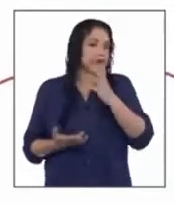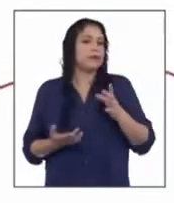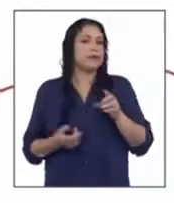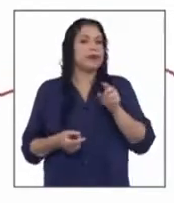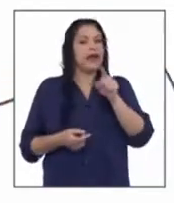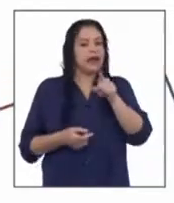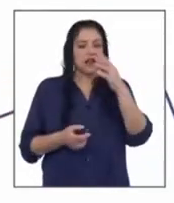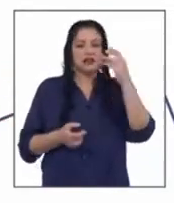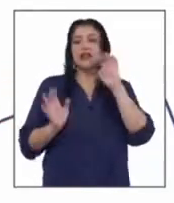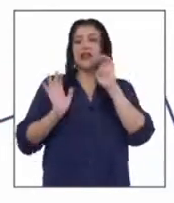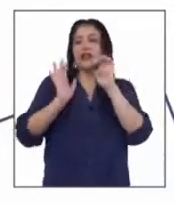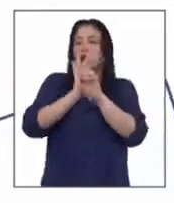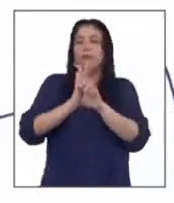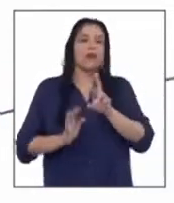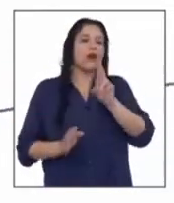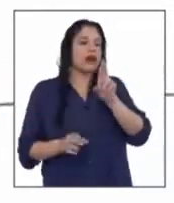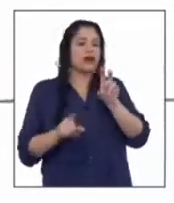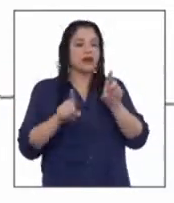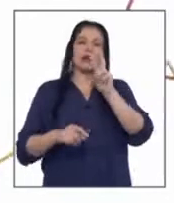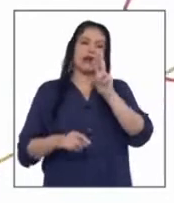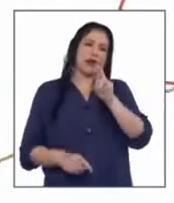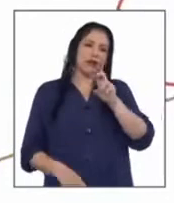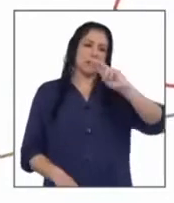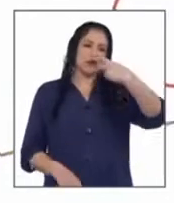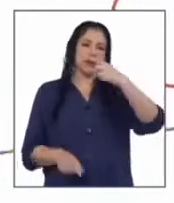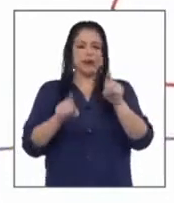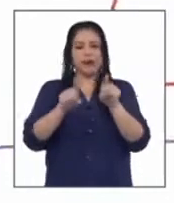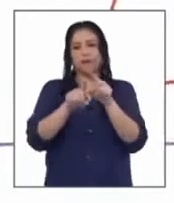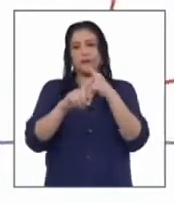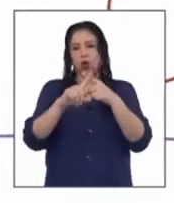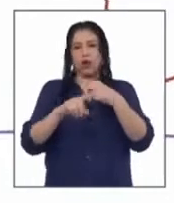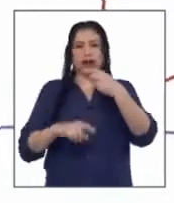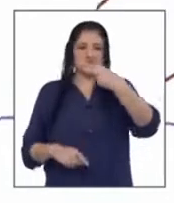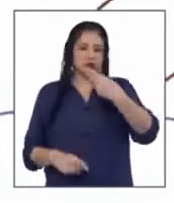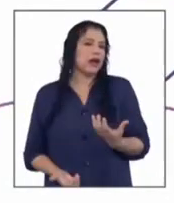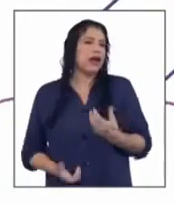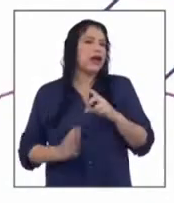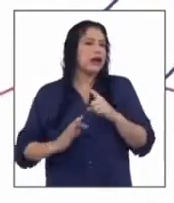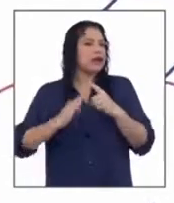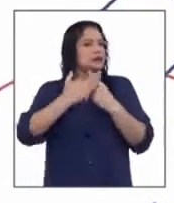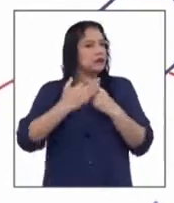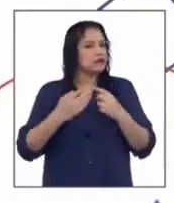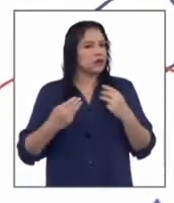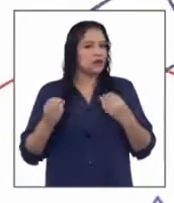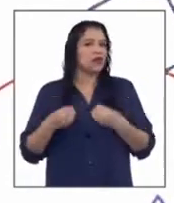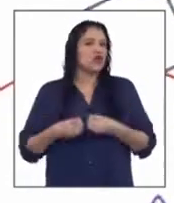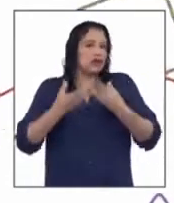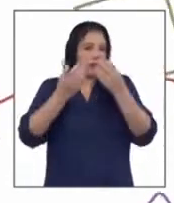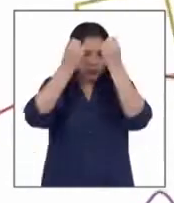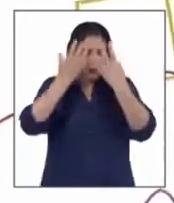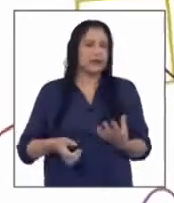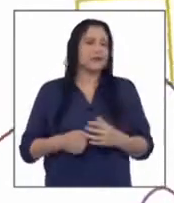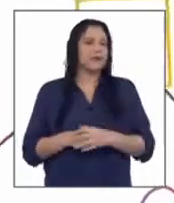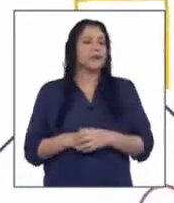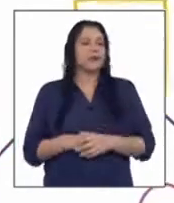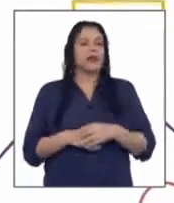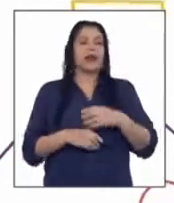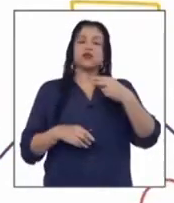era? La situación giró alrededor de cómo enfrentamos a nivel local la problemática de la salud pública.